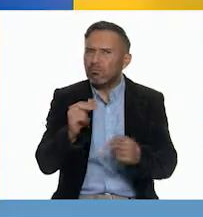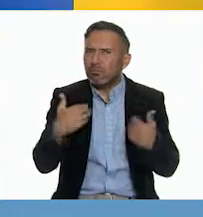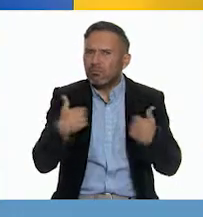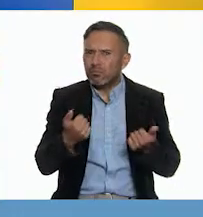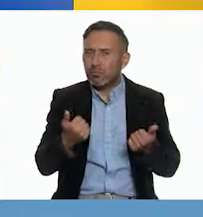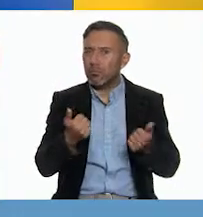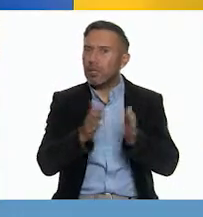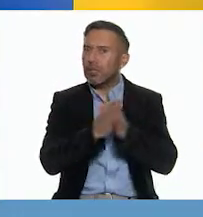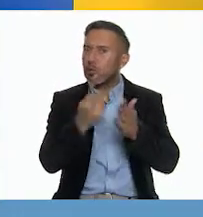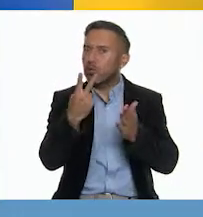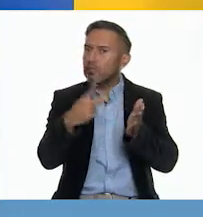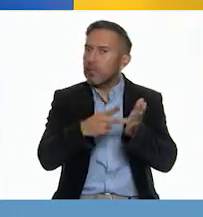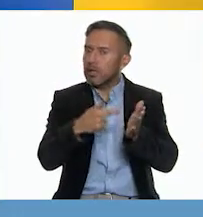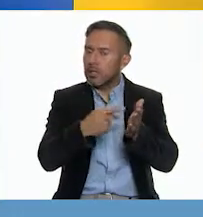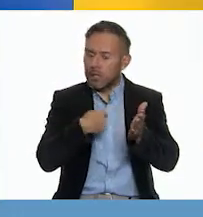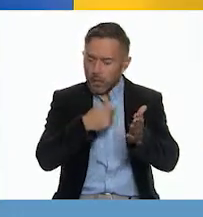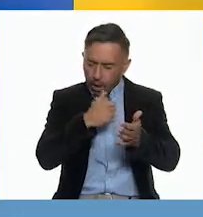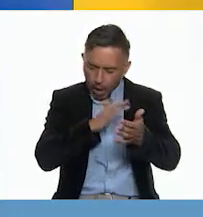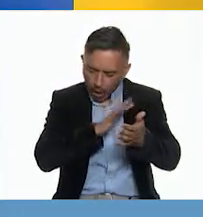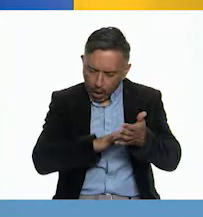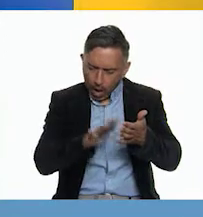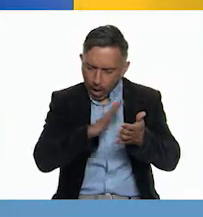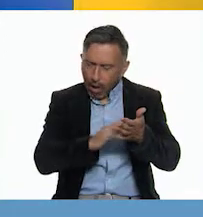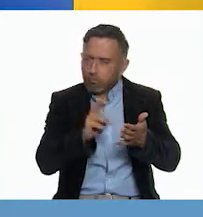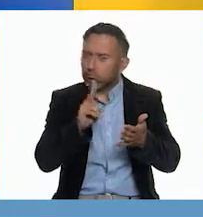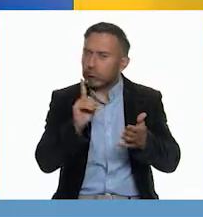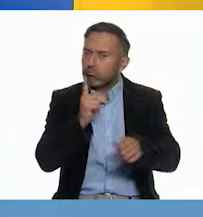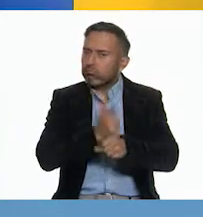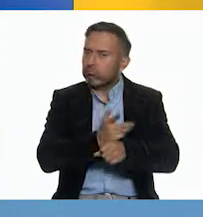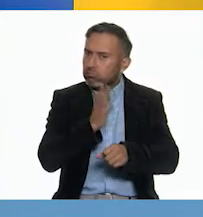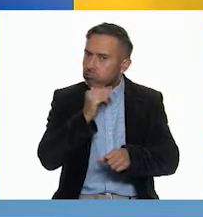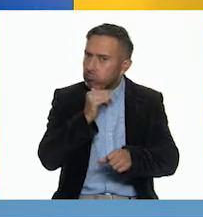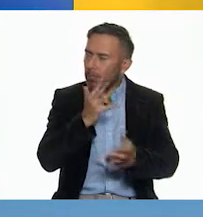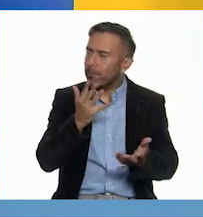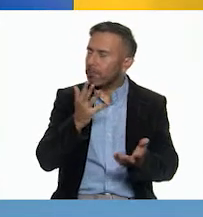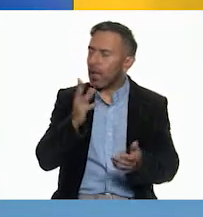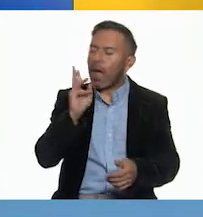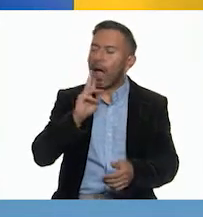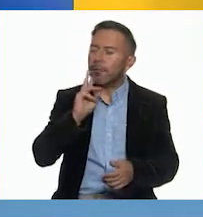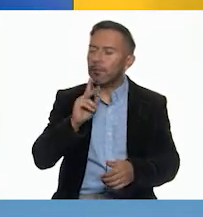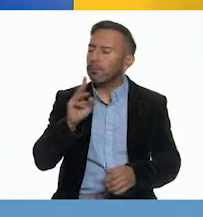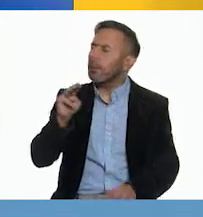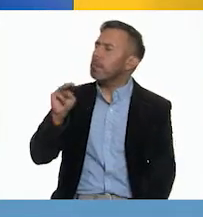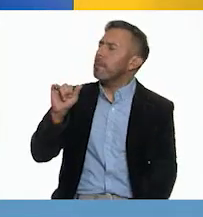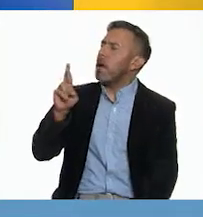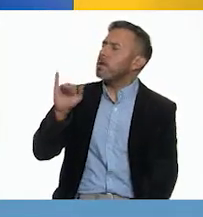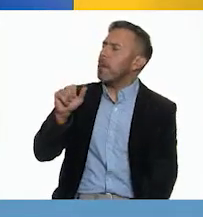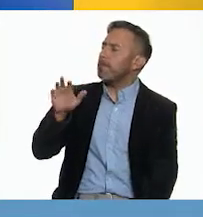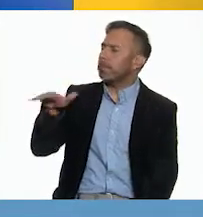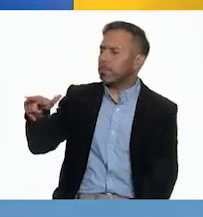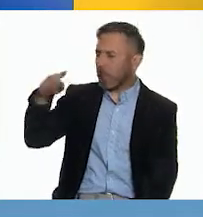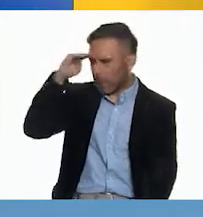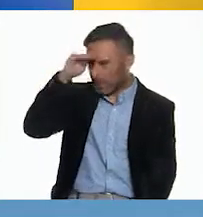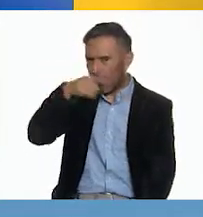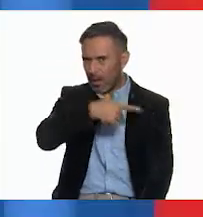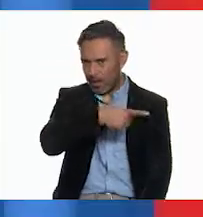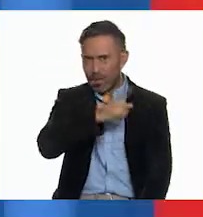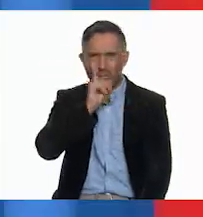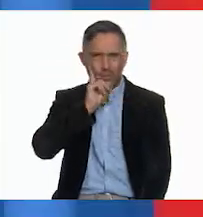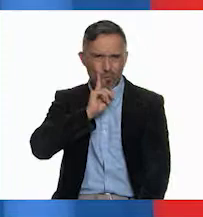Pues averigüémoslo. María, ¿tú por qué crees que la peor señora del mundo actuaba de esa manera?